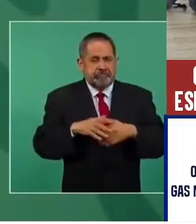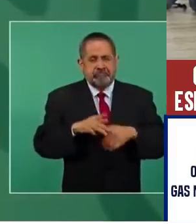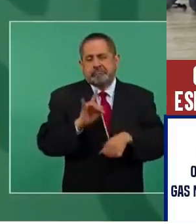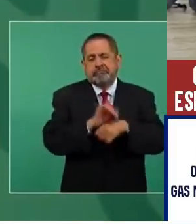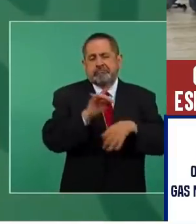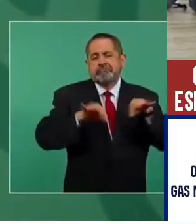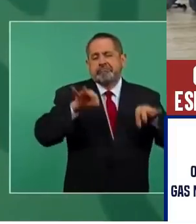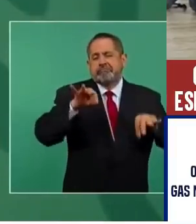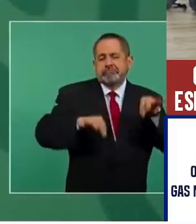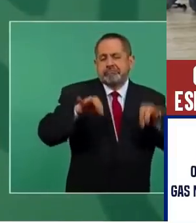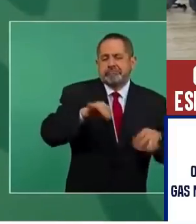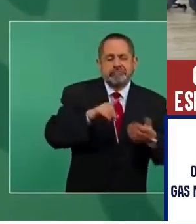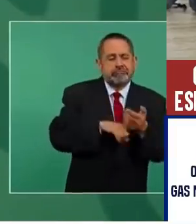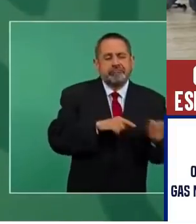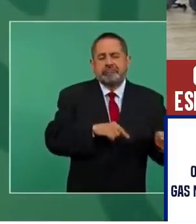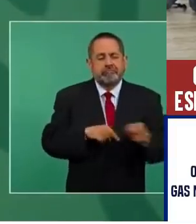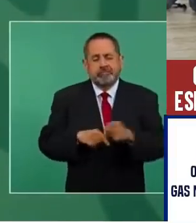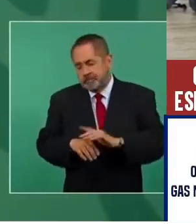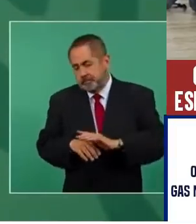paleros.